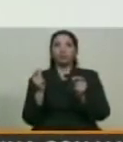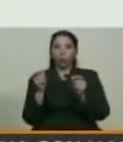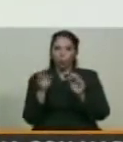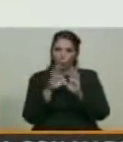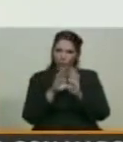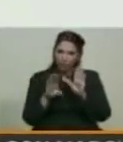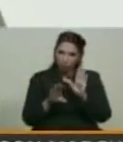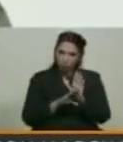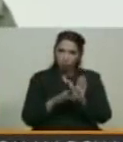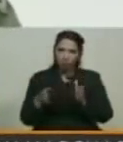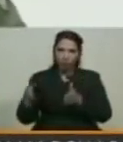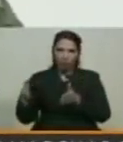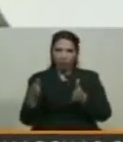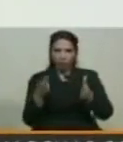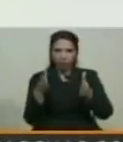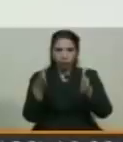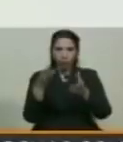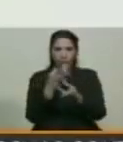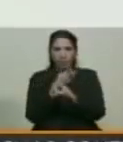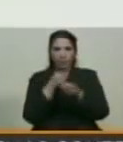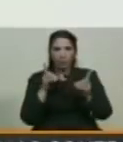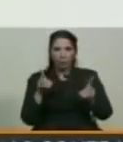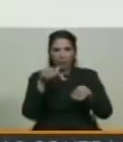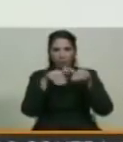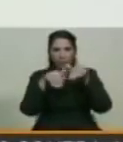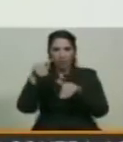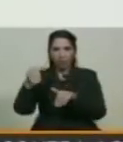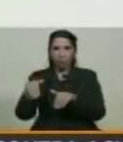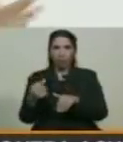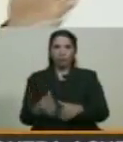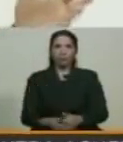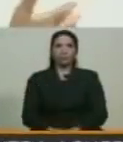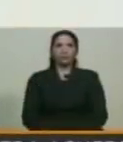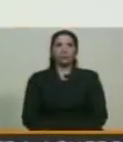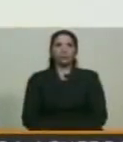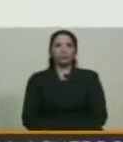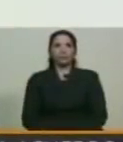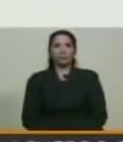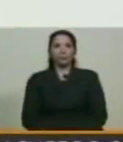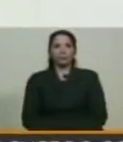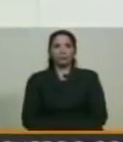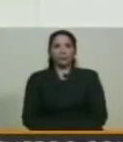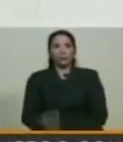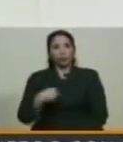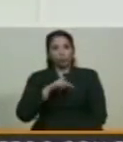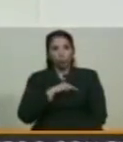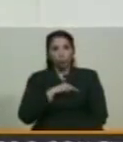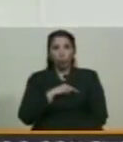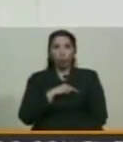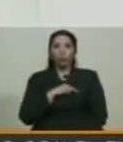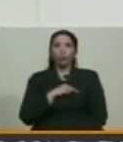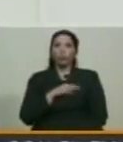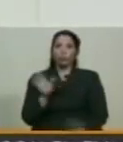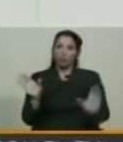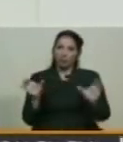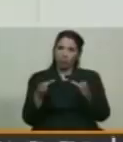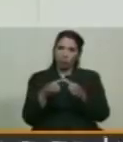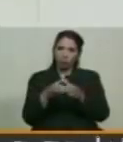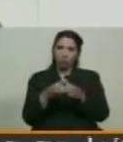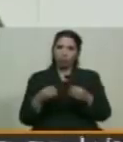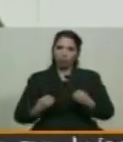vía democrática, de la vía electoral en este caso. Así pues que hemos tenido una reunión bastante fructífera, como